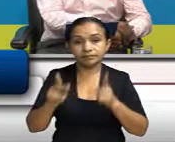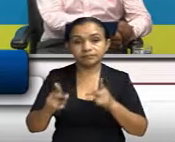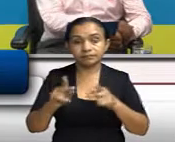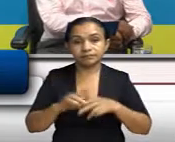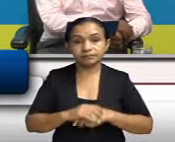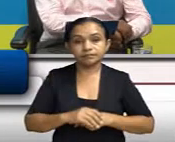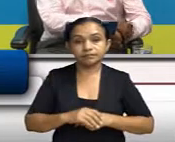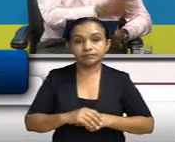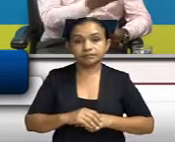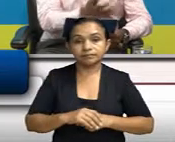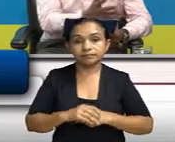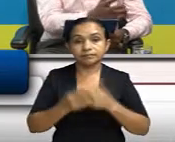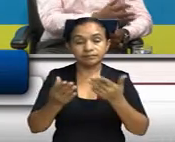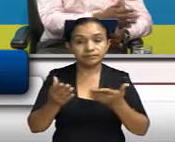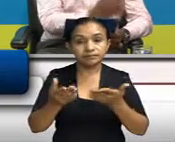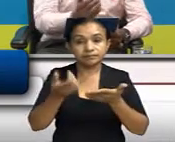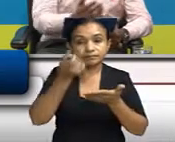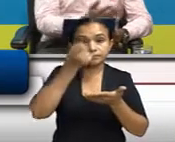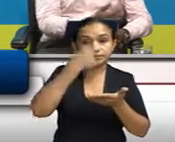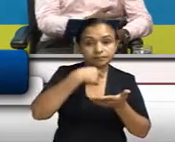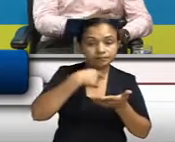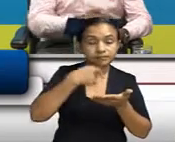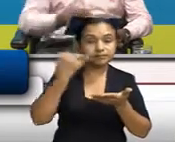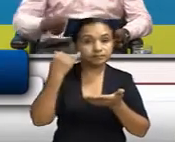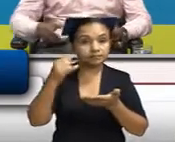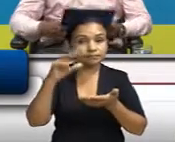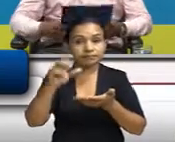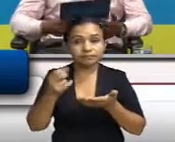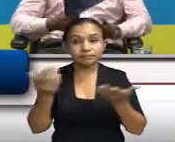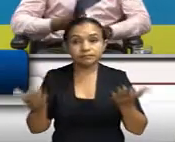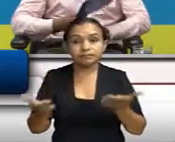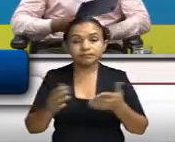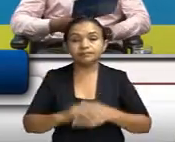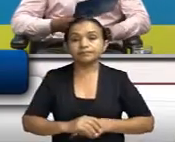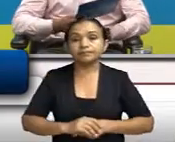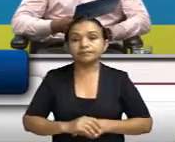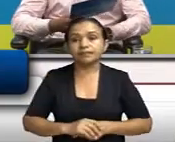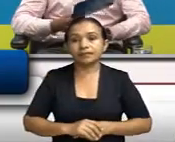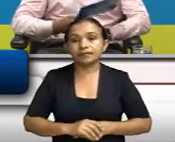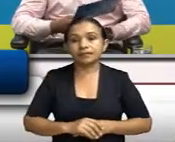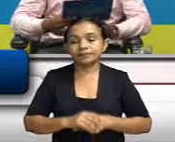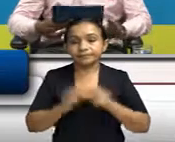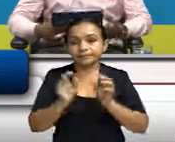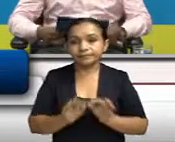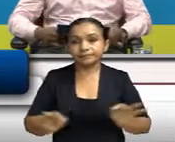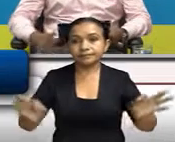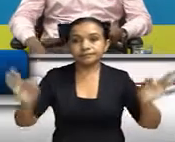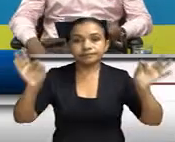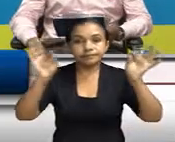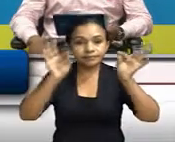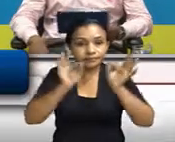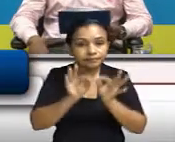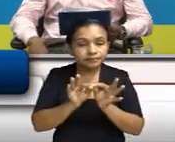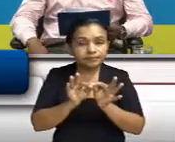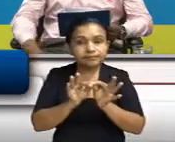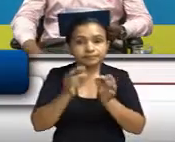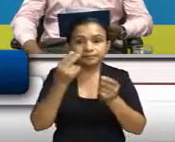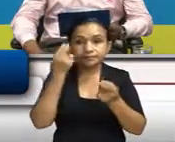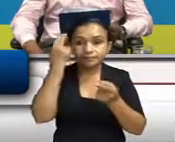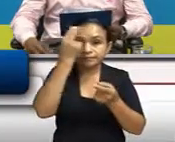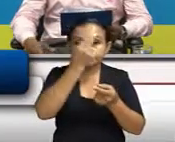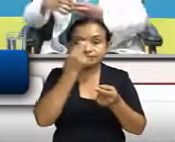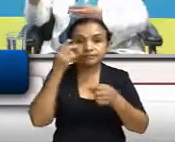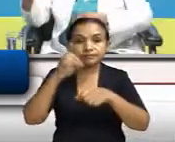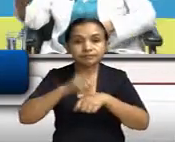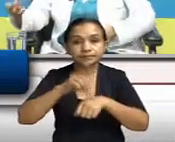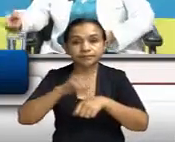en ese caso, por ejemplo? ¿Hay remedio? ¿No hay remedio? Sí, en ese caso, por eso es importante la entrevista, como tú mencionas,